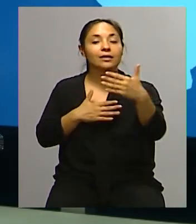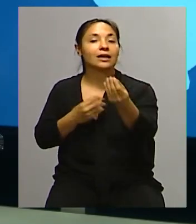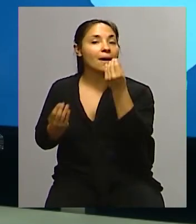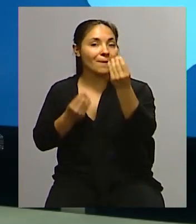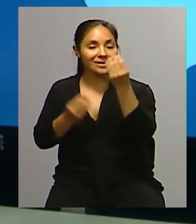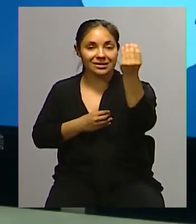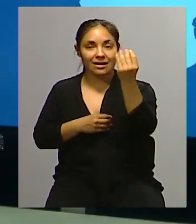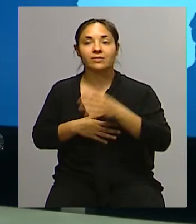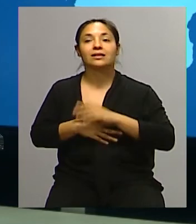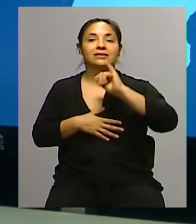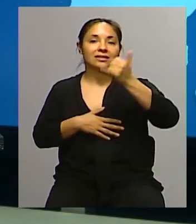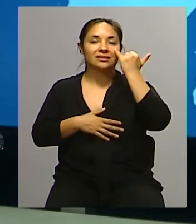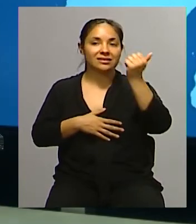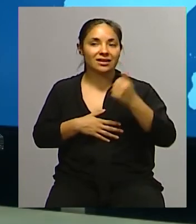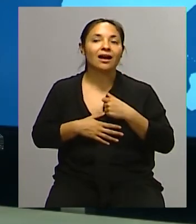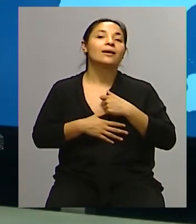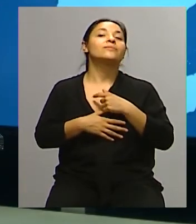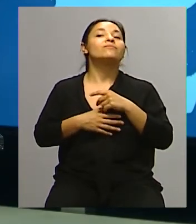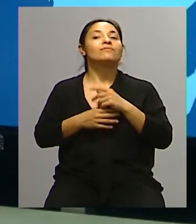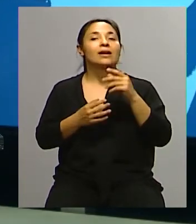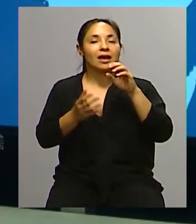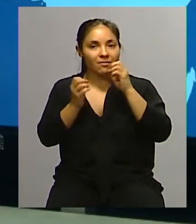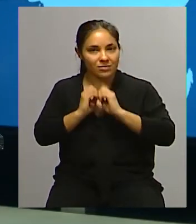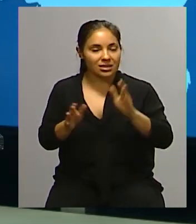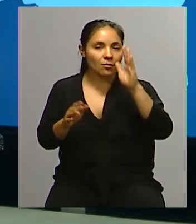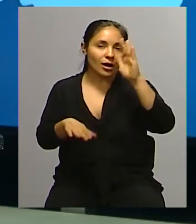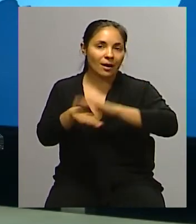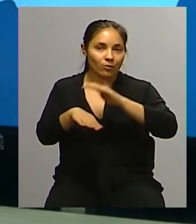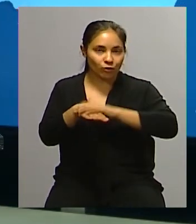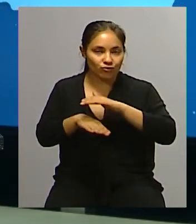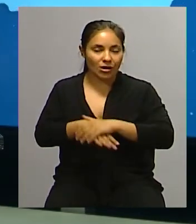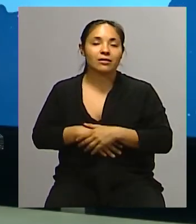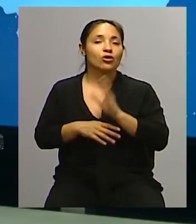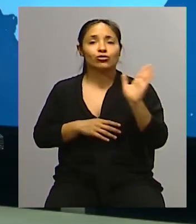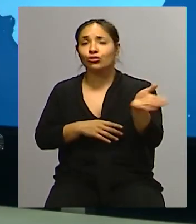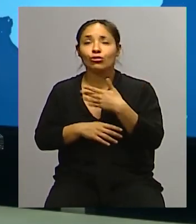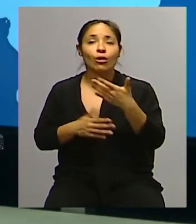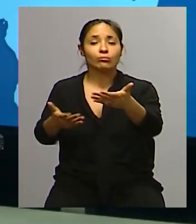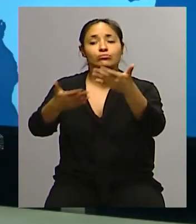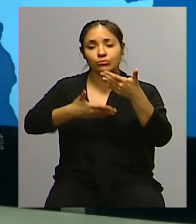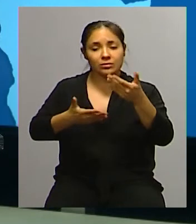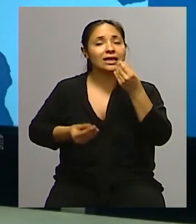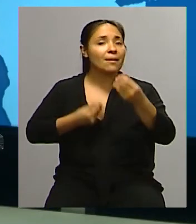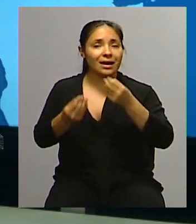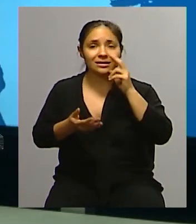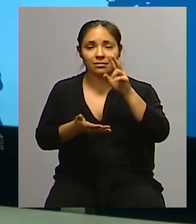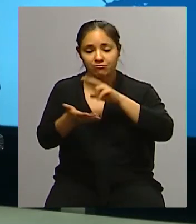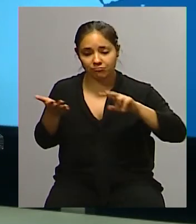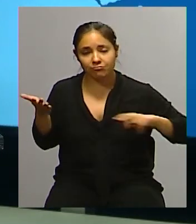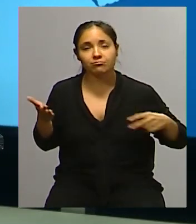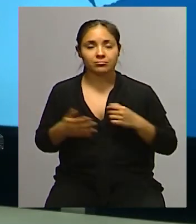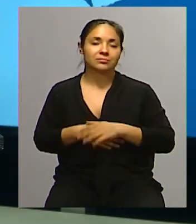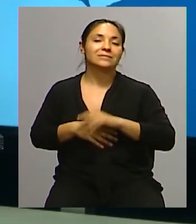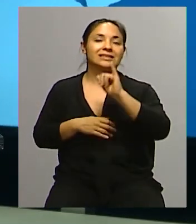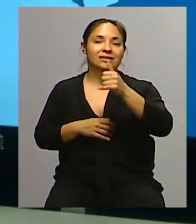un tema que ya llegó y ya nos tenemos que encargar. Así que todos a ver el documento, a ver qué pasa esta semana. Exactamente. Nosotros nos volveremos a